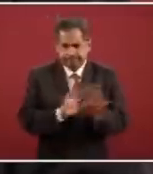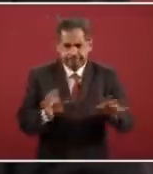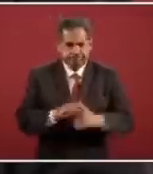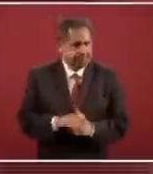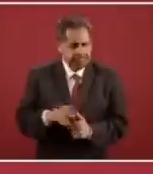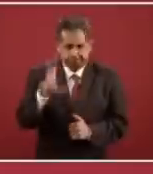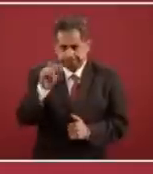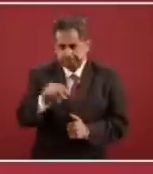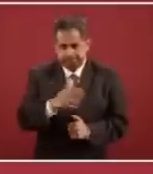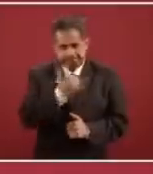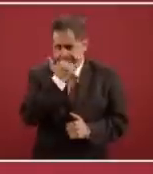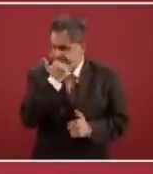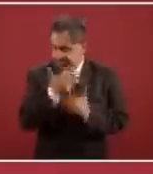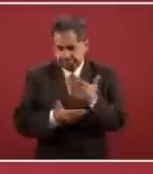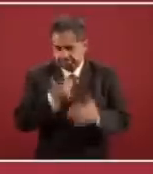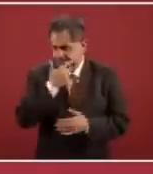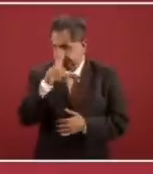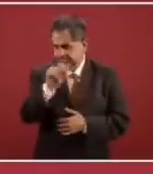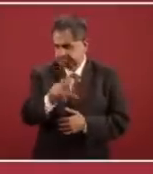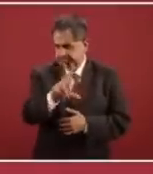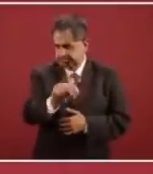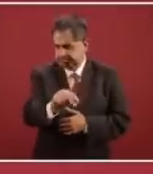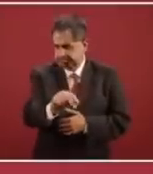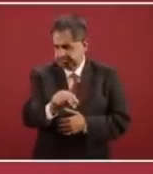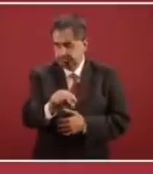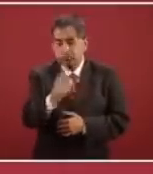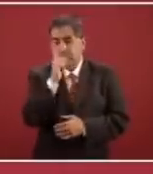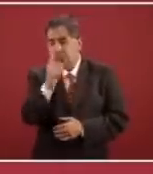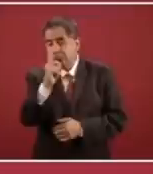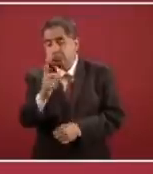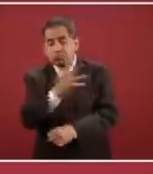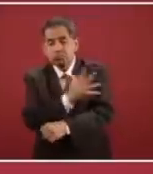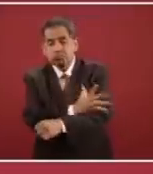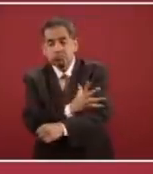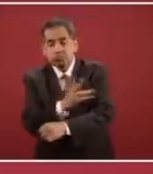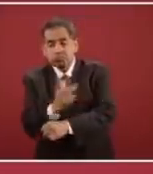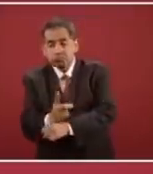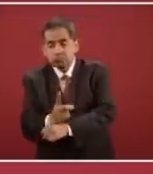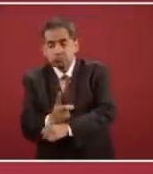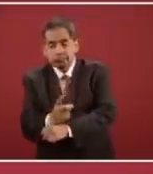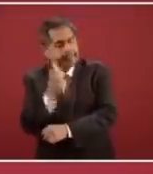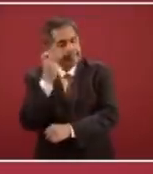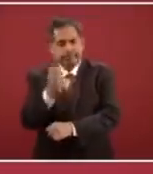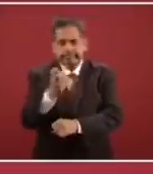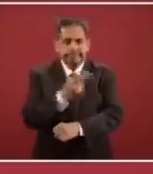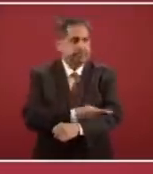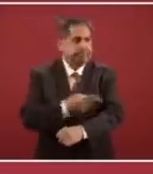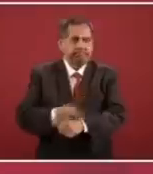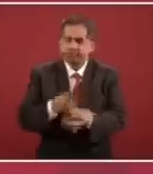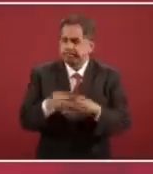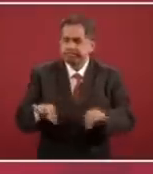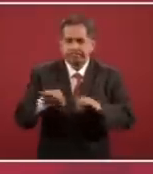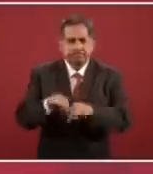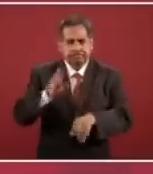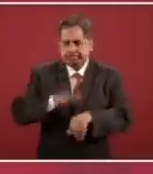No, que me perdonen. Es la honestidad, lo más importante.